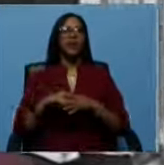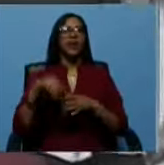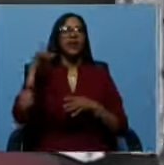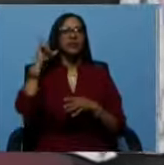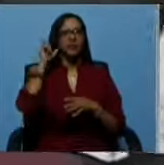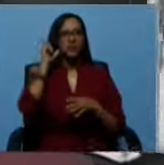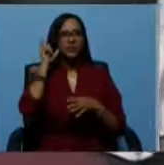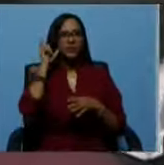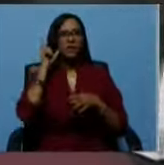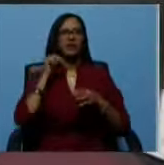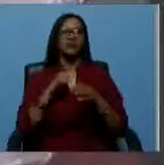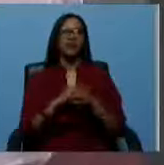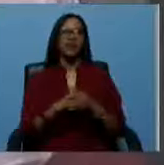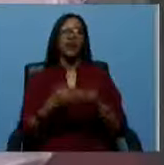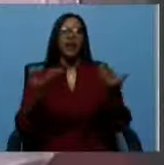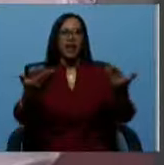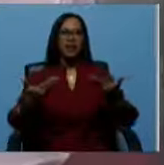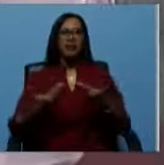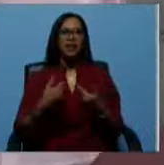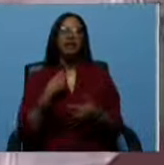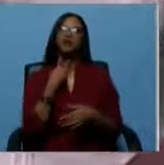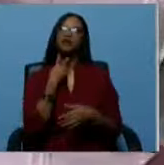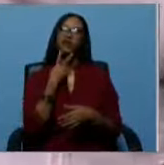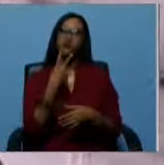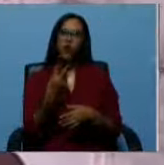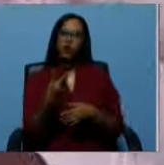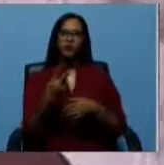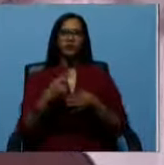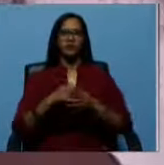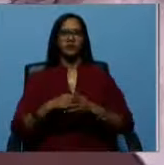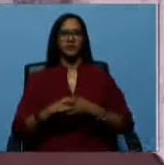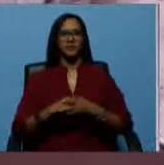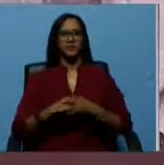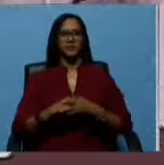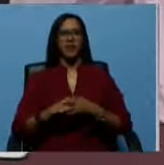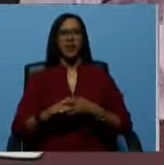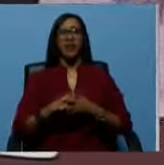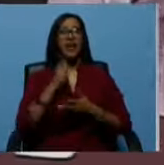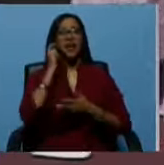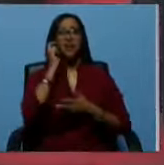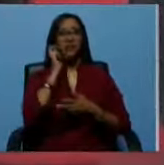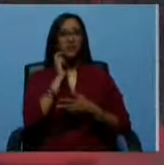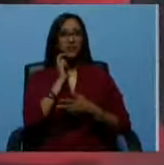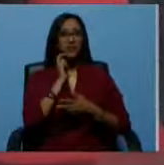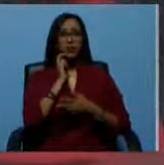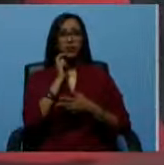escuchar, a traer su voz. El fascismo,